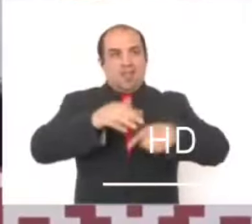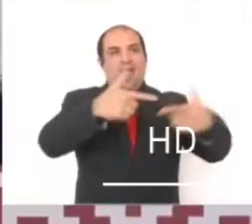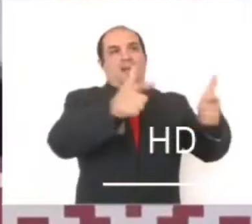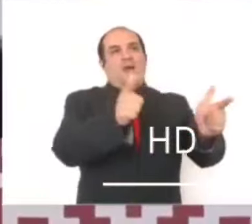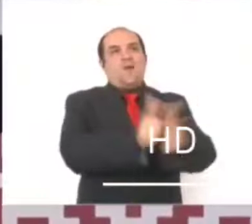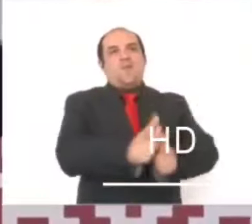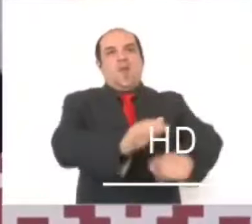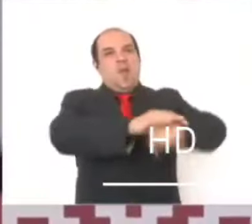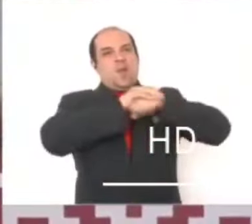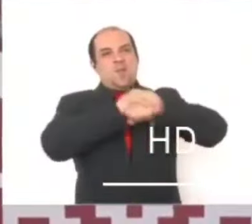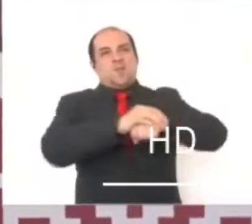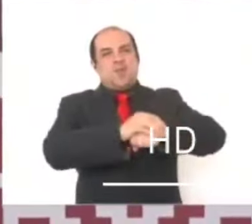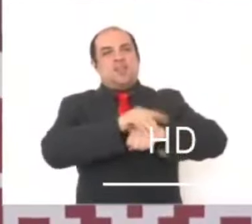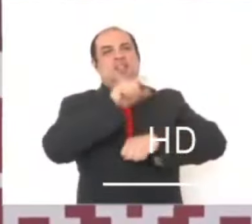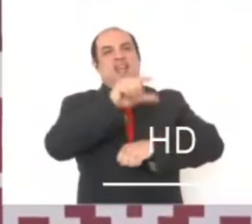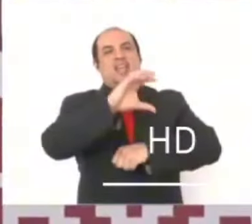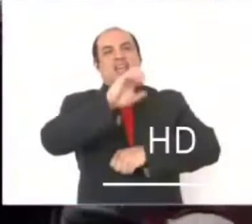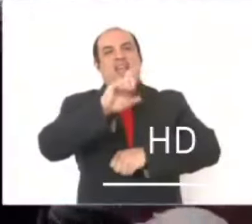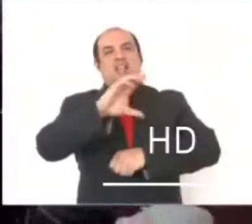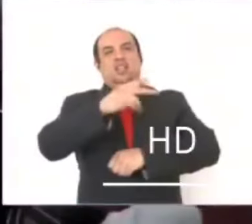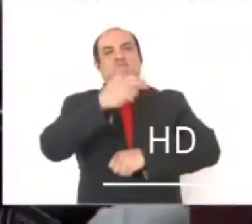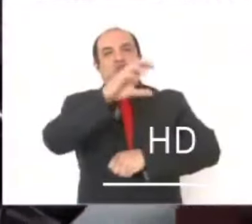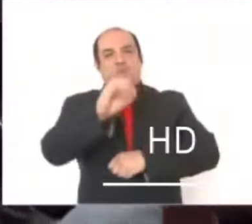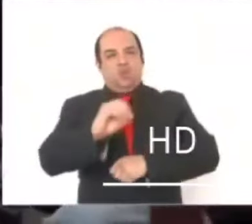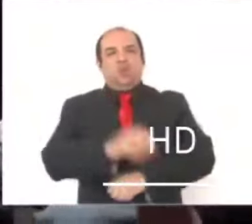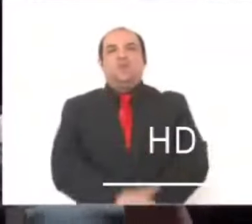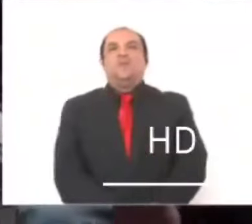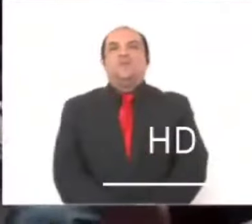del Chopo. Eso.